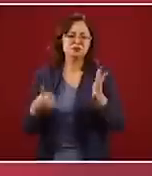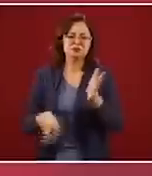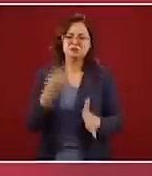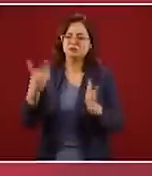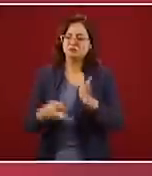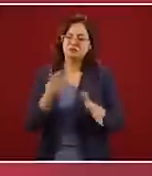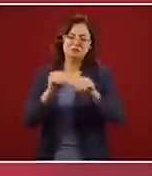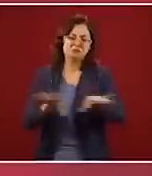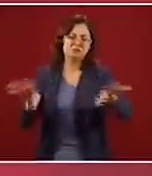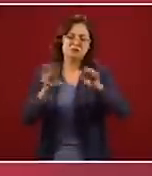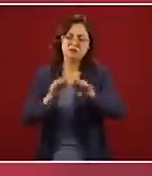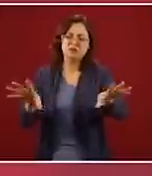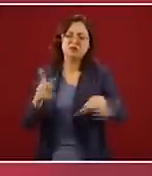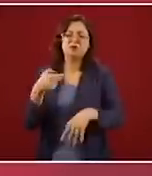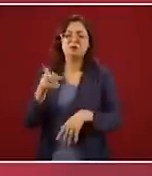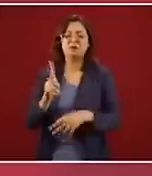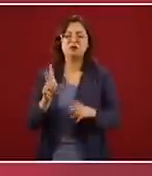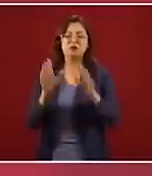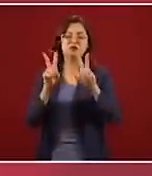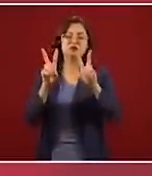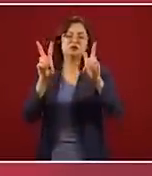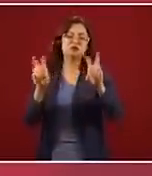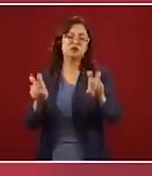nada más abordar el punto concreto de la auditoría social.